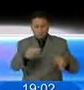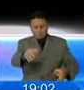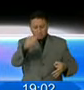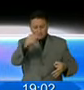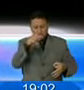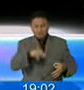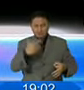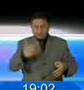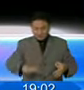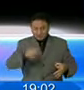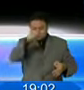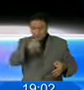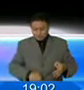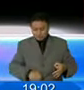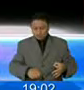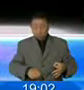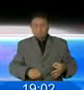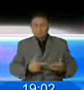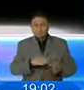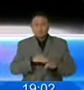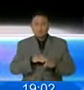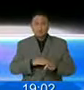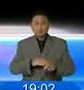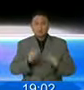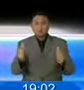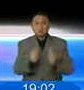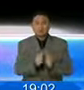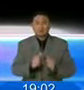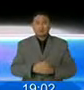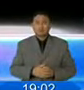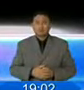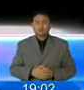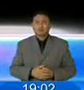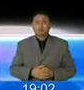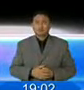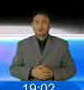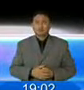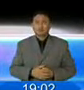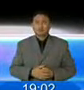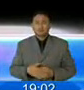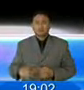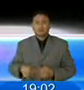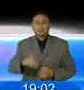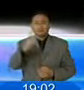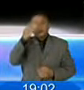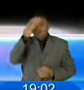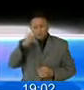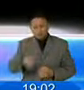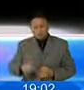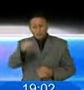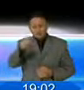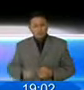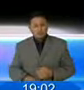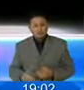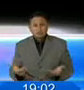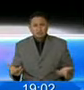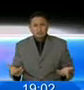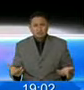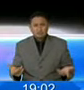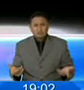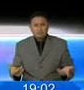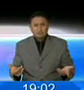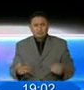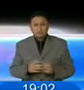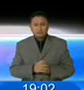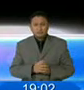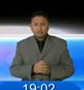papeletas marcadas a favor de un binomio. Esta papeleta no va a ser contabilizada. Señor, ¿por qué está? ¿Pero por qué está rayada? O sea, se supone que son a la persona